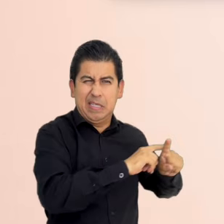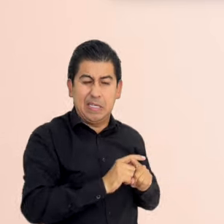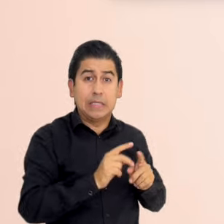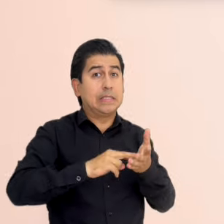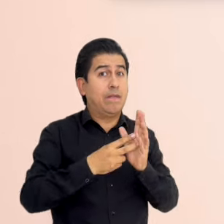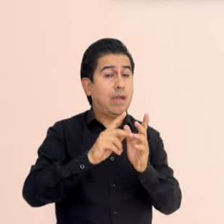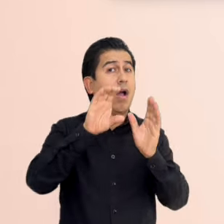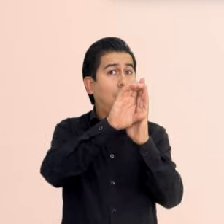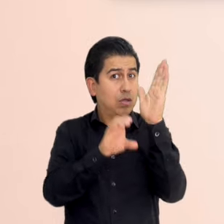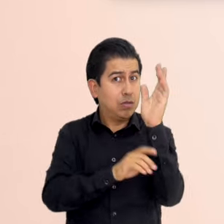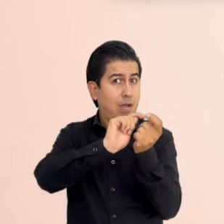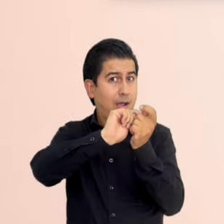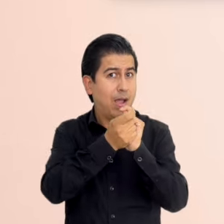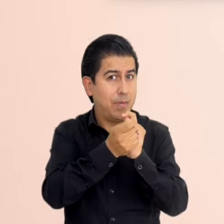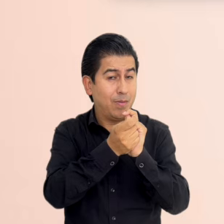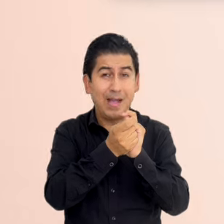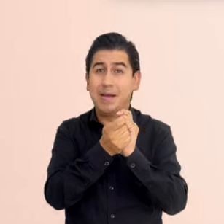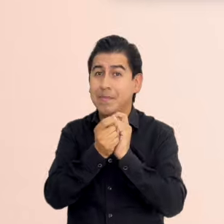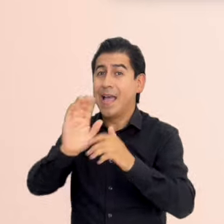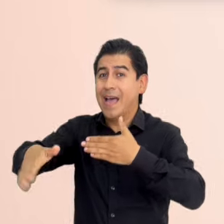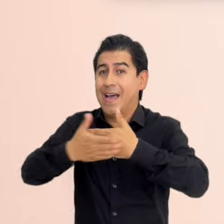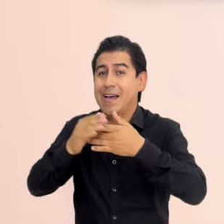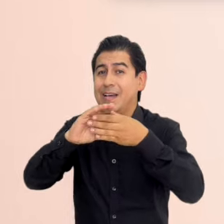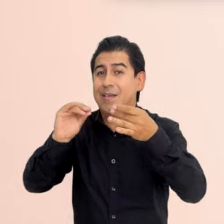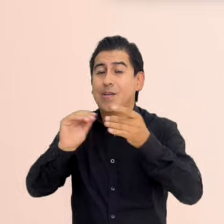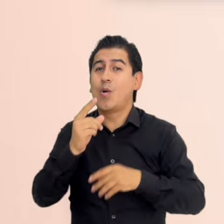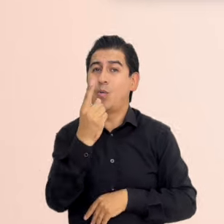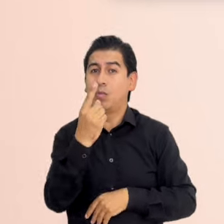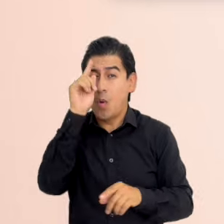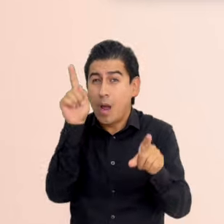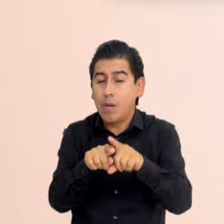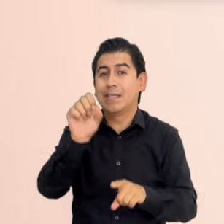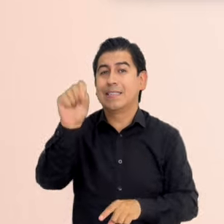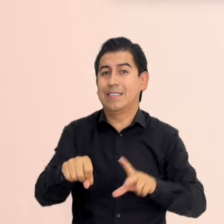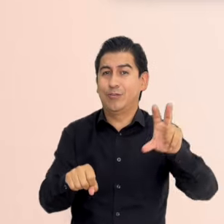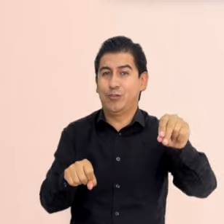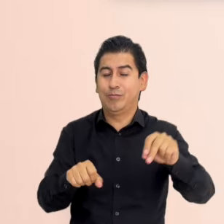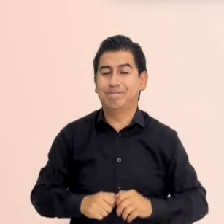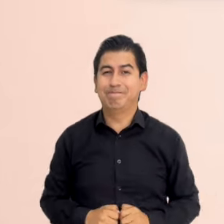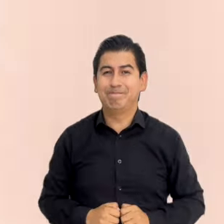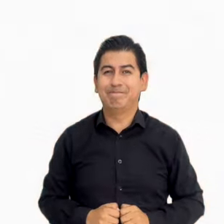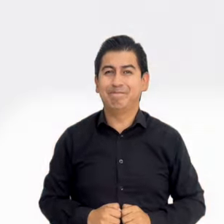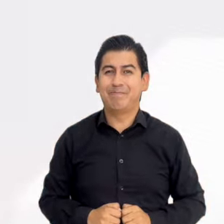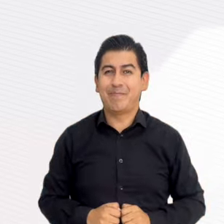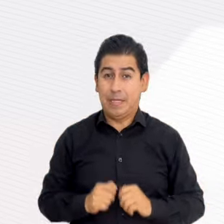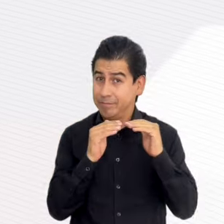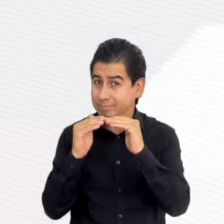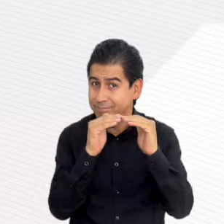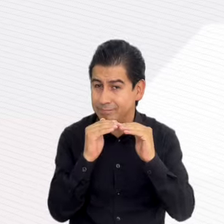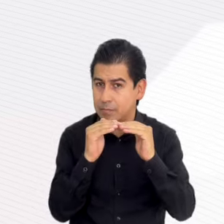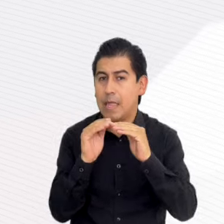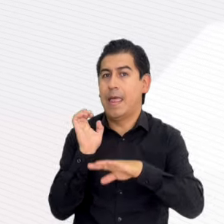organizado, reformando parcialmente la Constitución, de conformidad con lo previsto en el anexo 1? Sí, no.